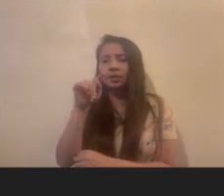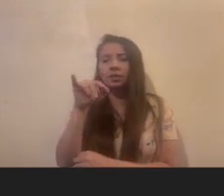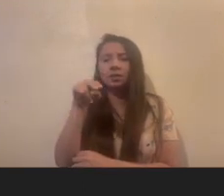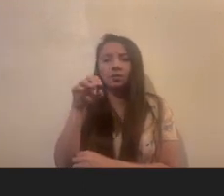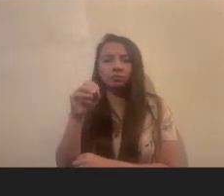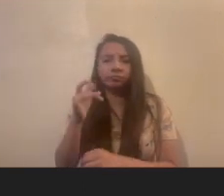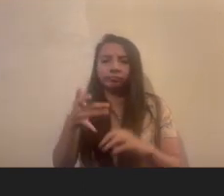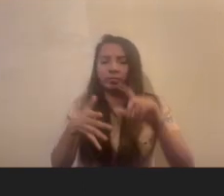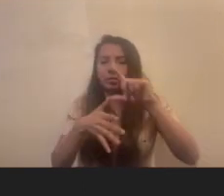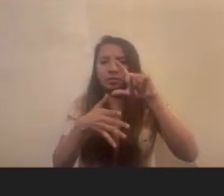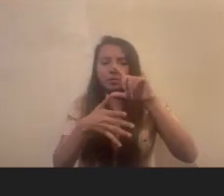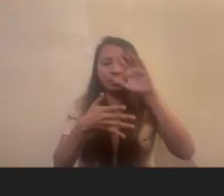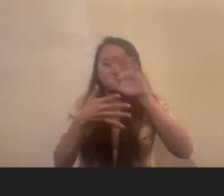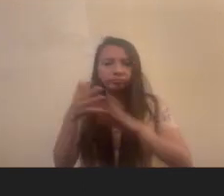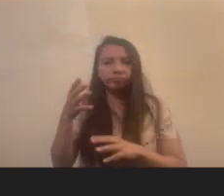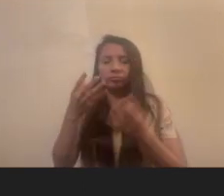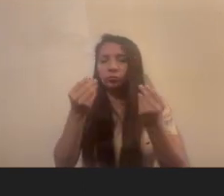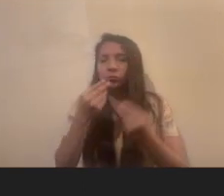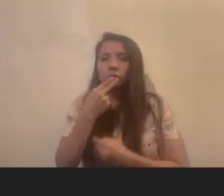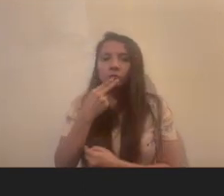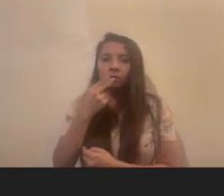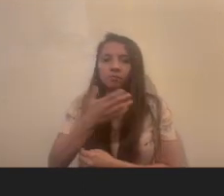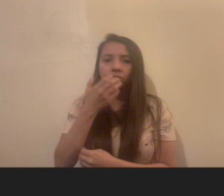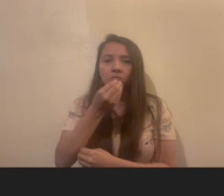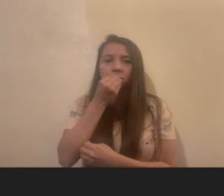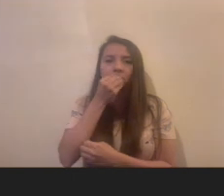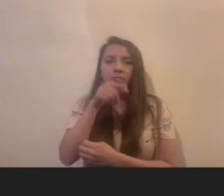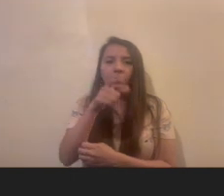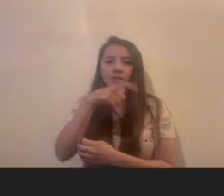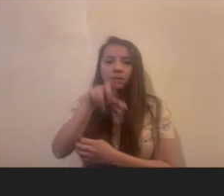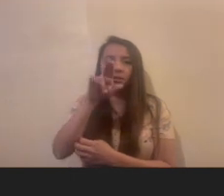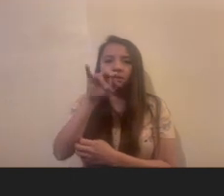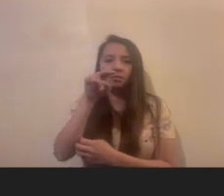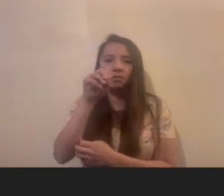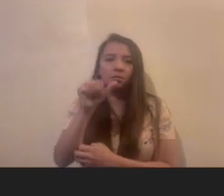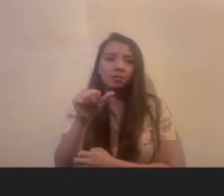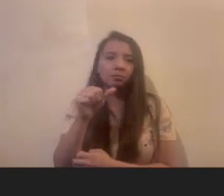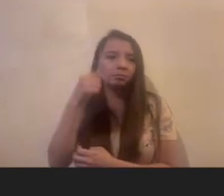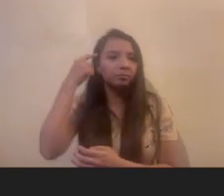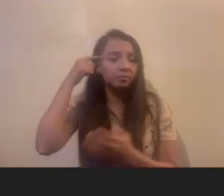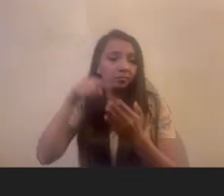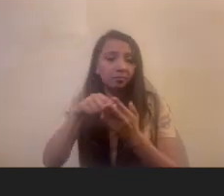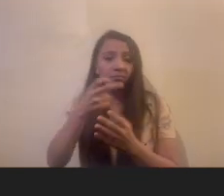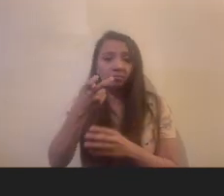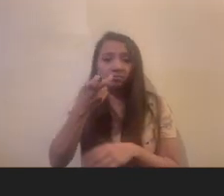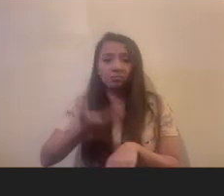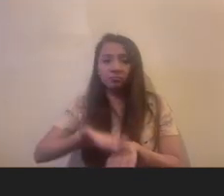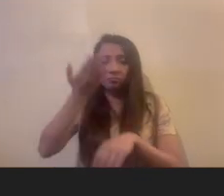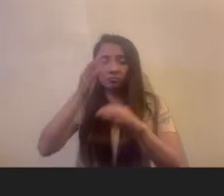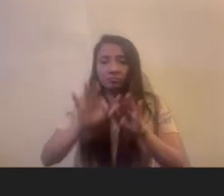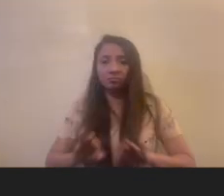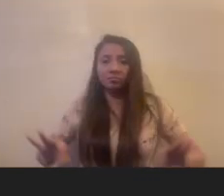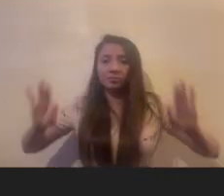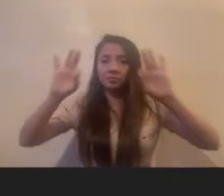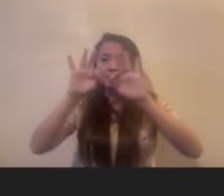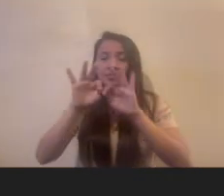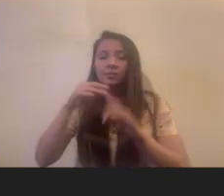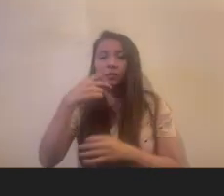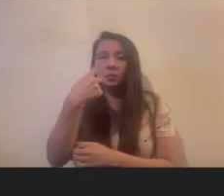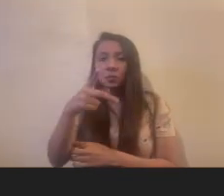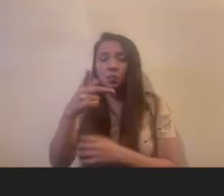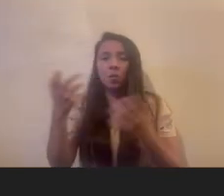latinoamericanos es parte de nuestra alimentación, ¿no? Entonces yo creo que es súper importante, ¿no? Entonces el trabajo que están